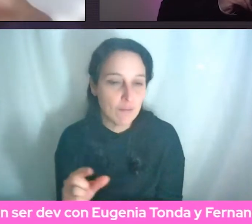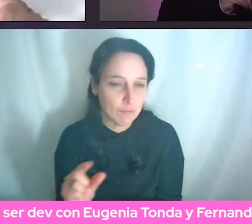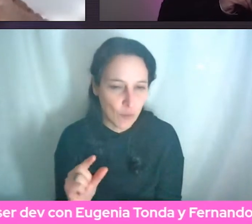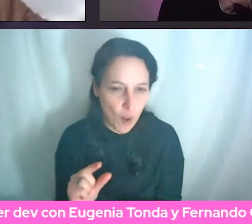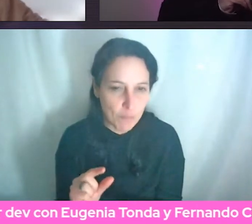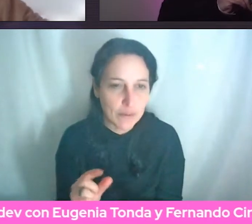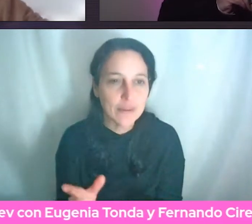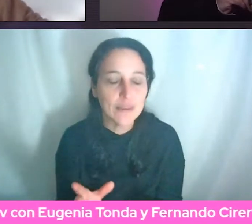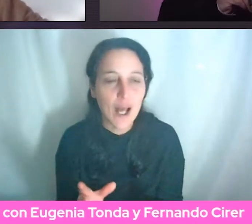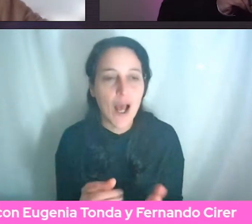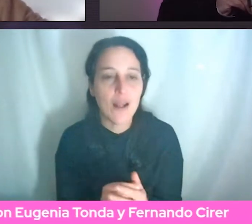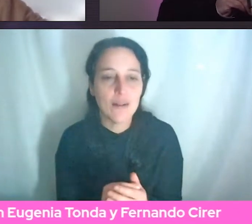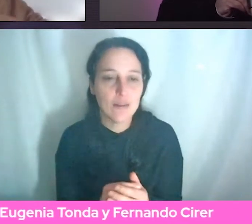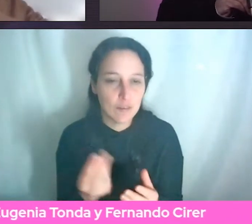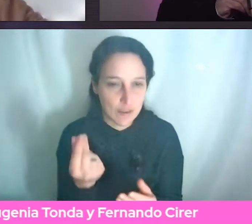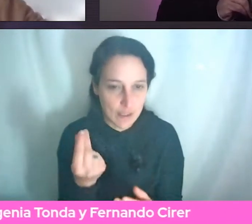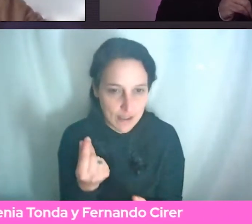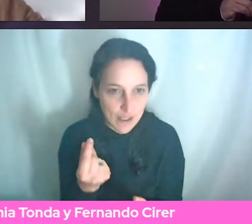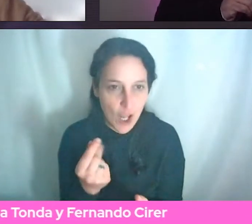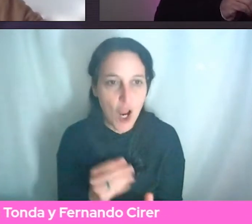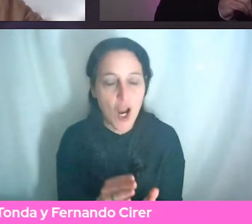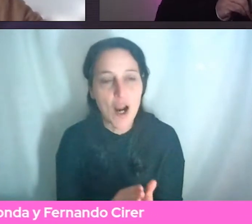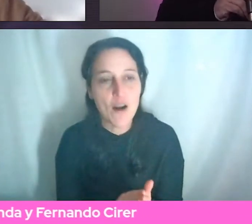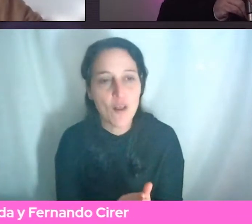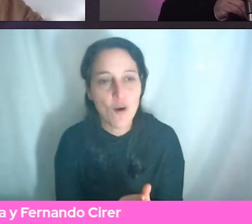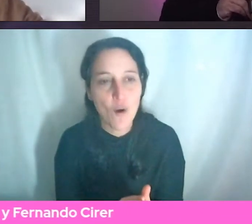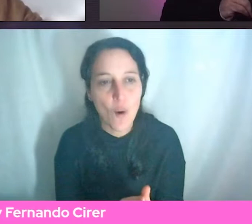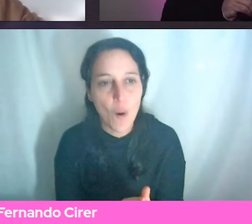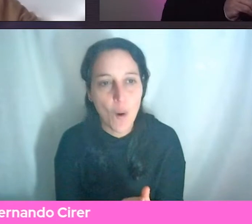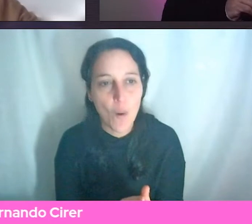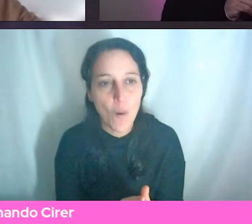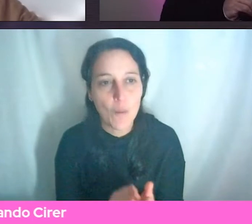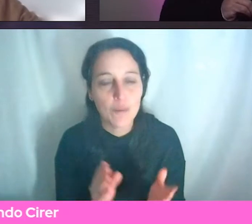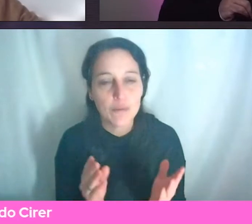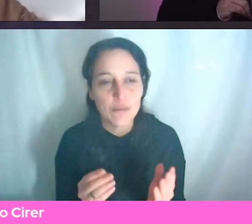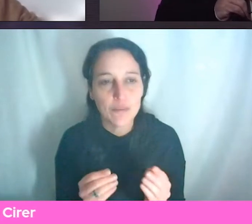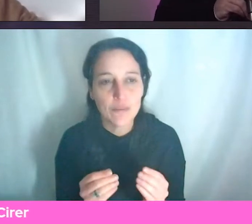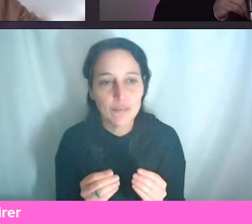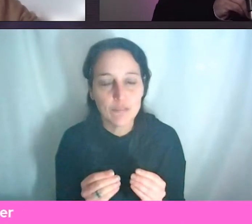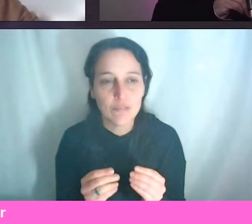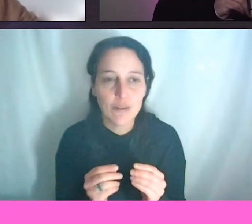Wingu acá, y un coaching ágil de Cubadili, ¿no?